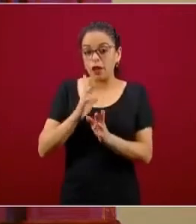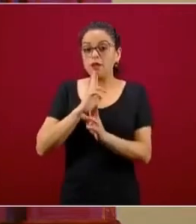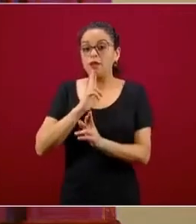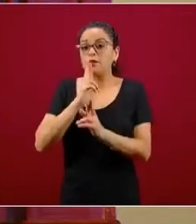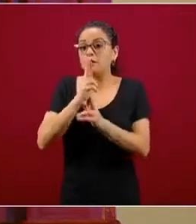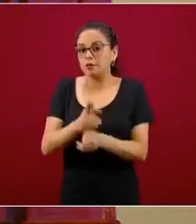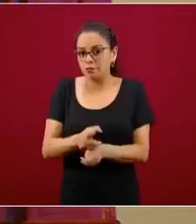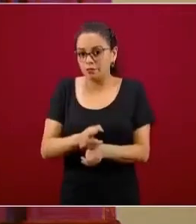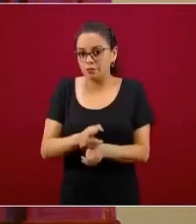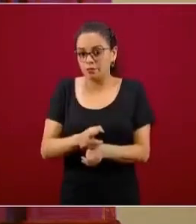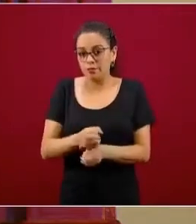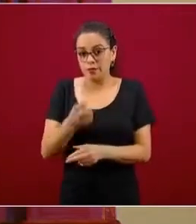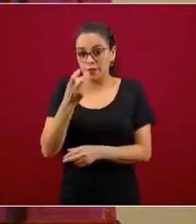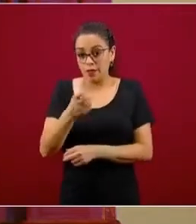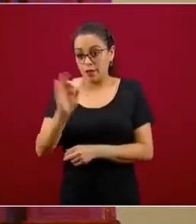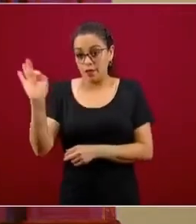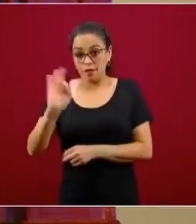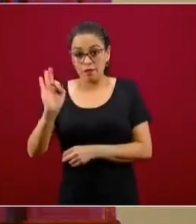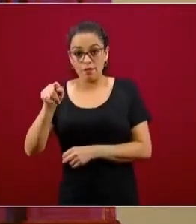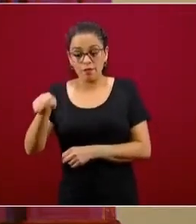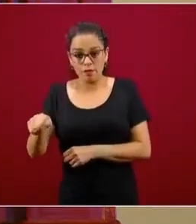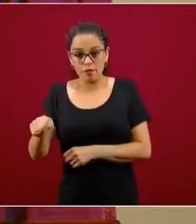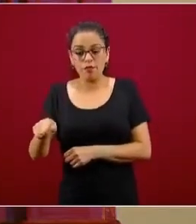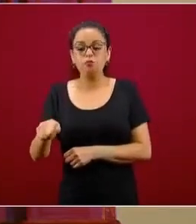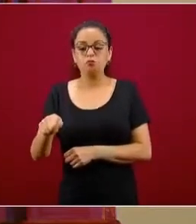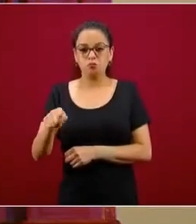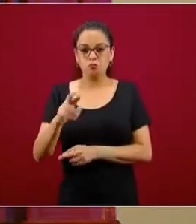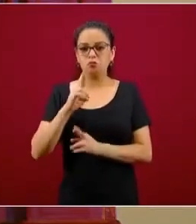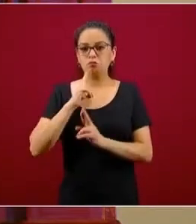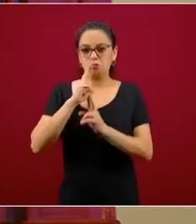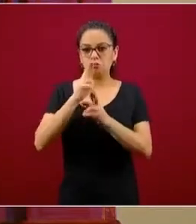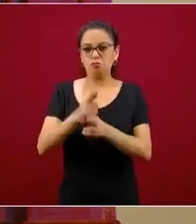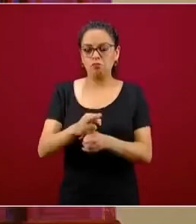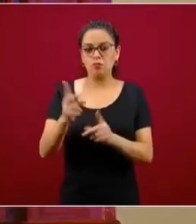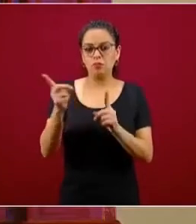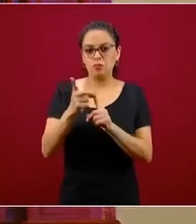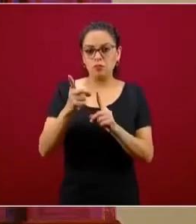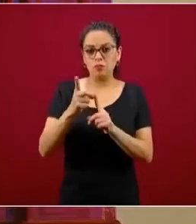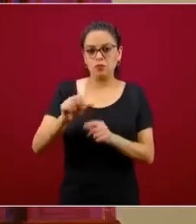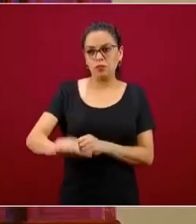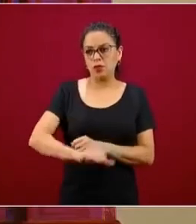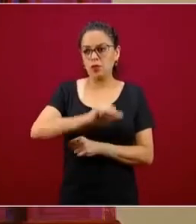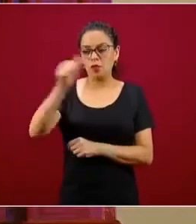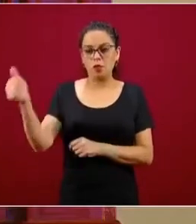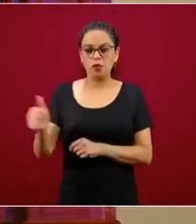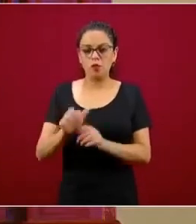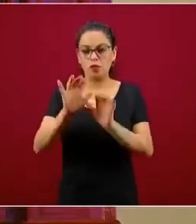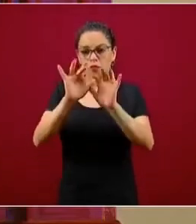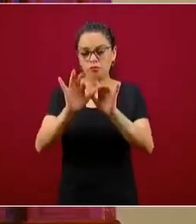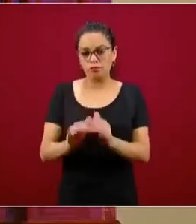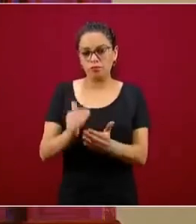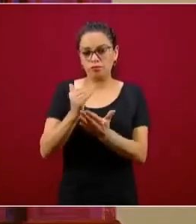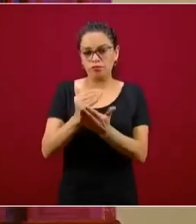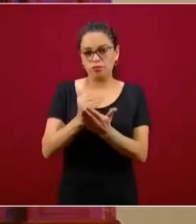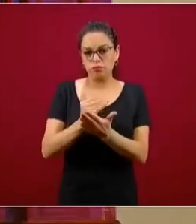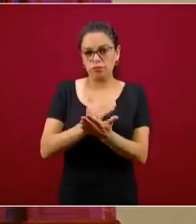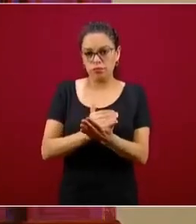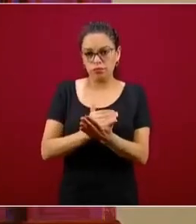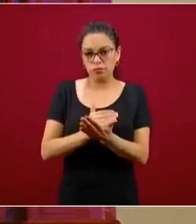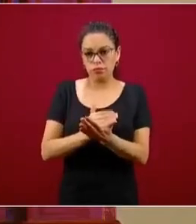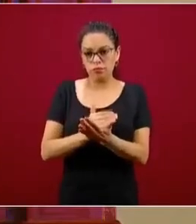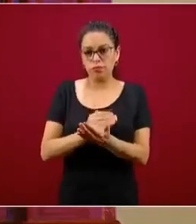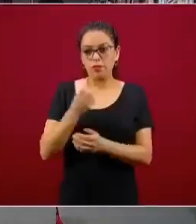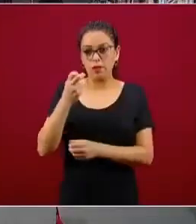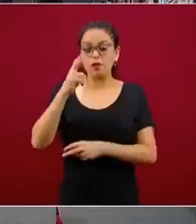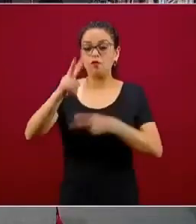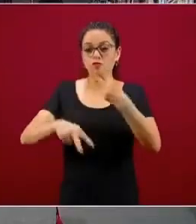probable que esa persona pueda tener también un resultado en la otra base o en el otro nominal en donde demandó